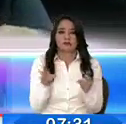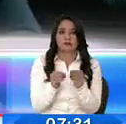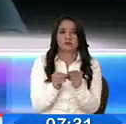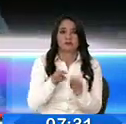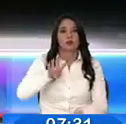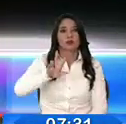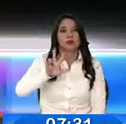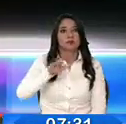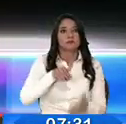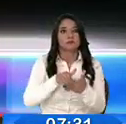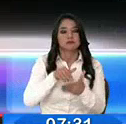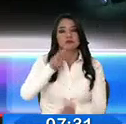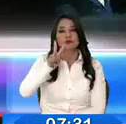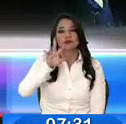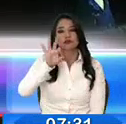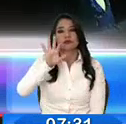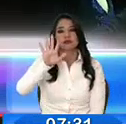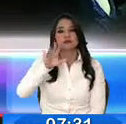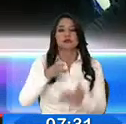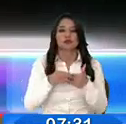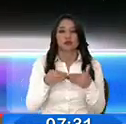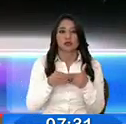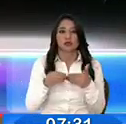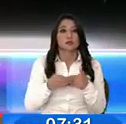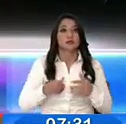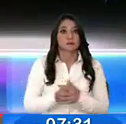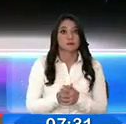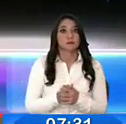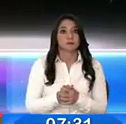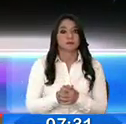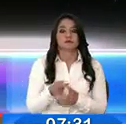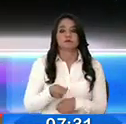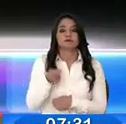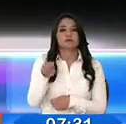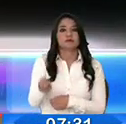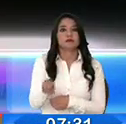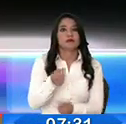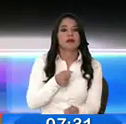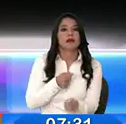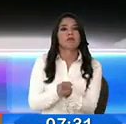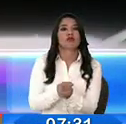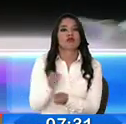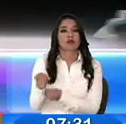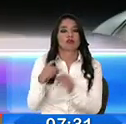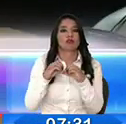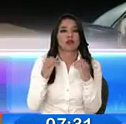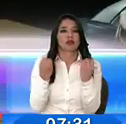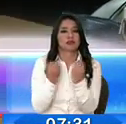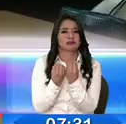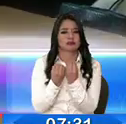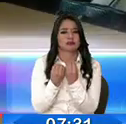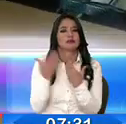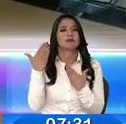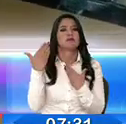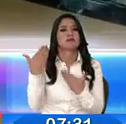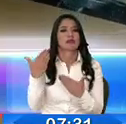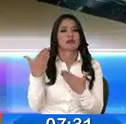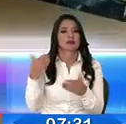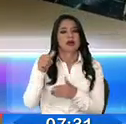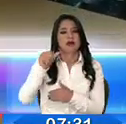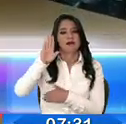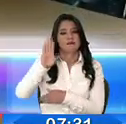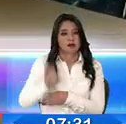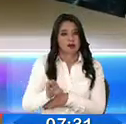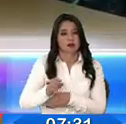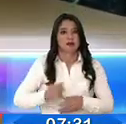de 43 mil 295 dólares que habían sido destinados para financiar la organización alianza bolivariana estaba